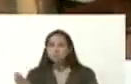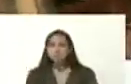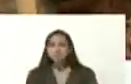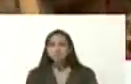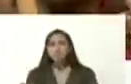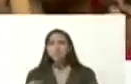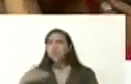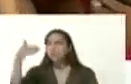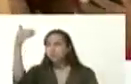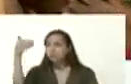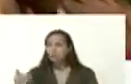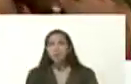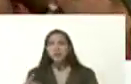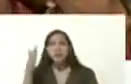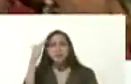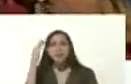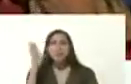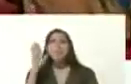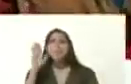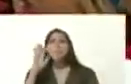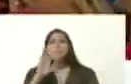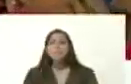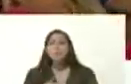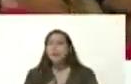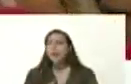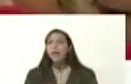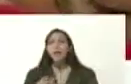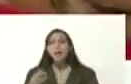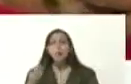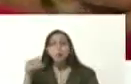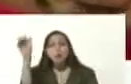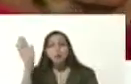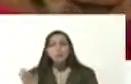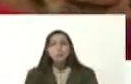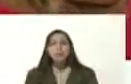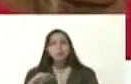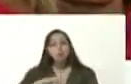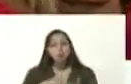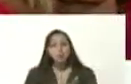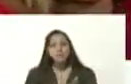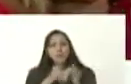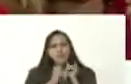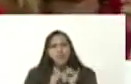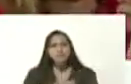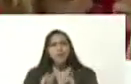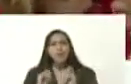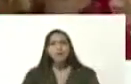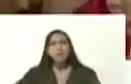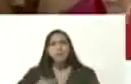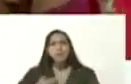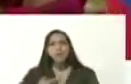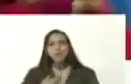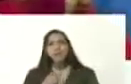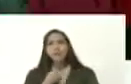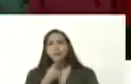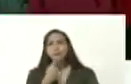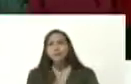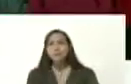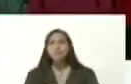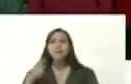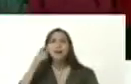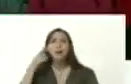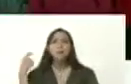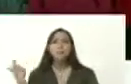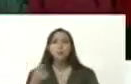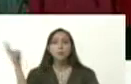qué lo está pintando y lo que significa lo que está haciendo y el mensaje que debe enviársele al pueblo de Venezuela.